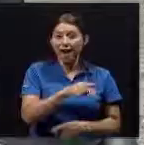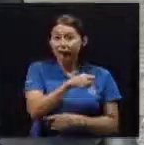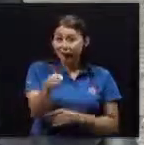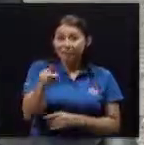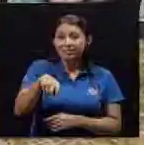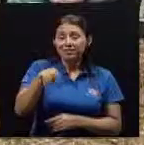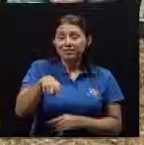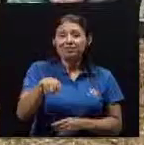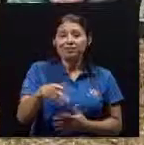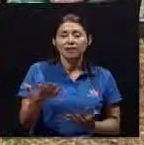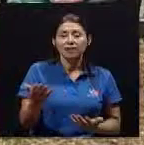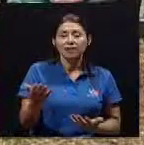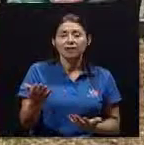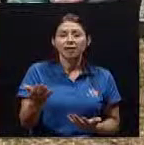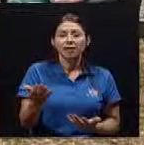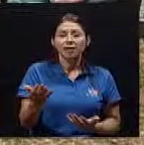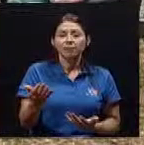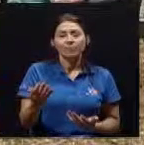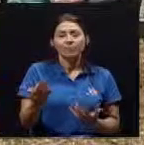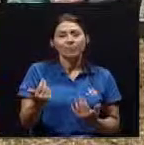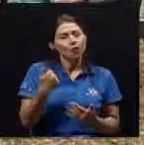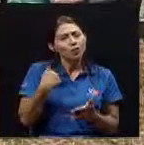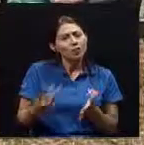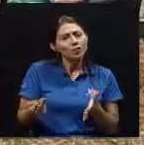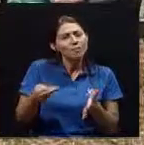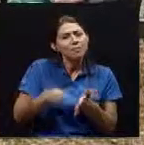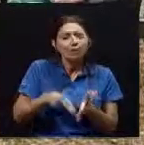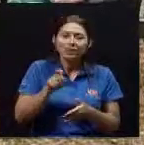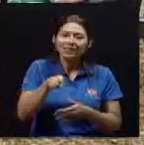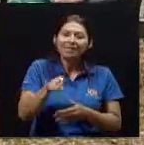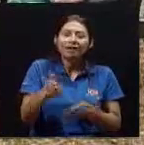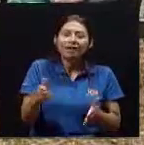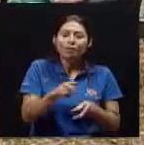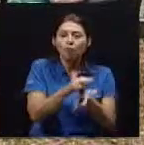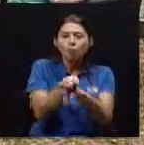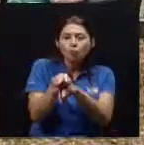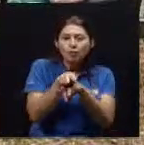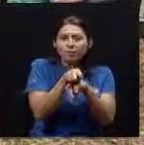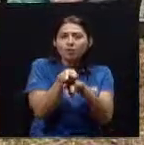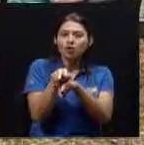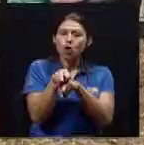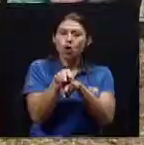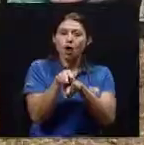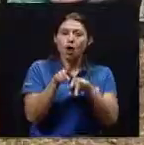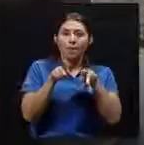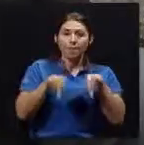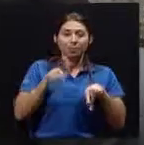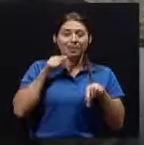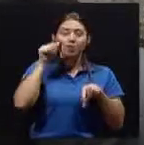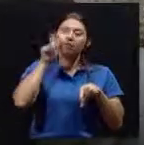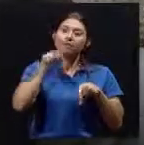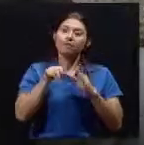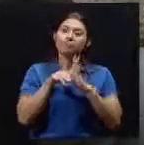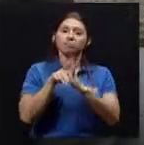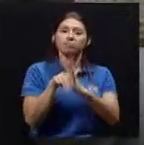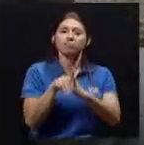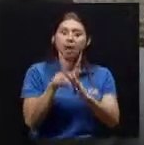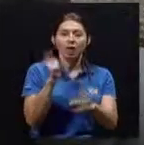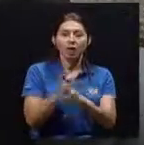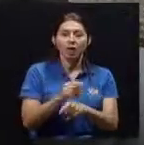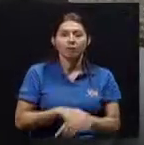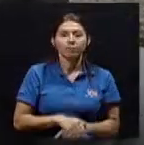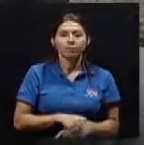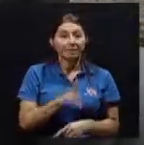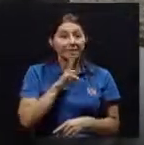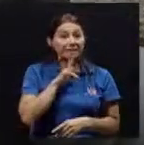ocupa entonces, lo que yo insisto, muchísima supervisión, modelaje adecuado de parte del mundo de los adultos. Realmente ese es un tema